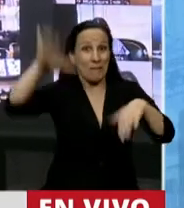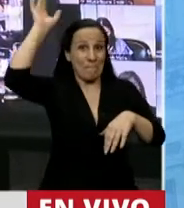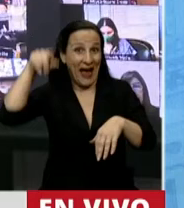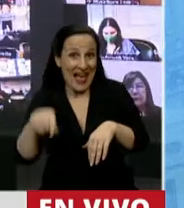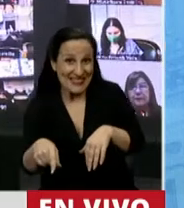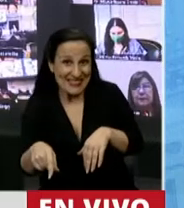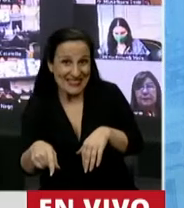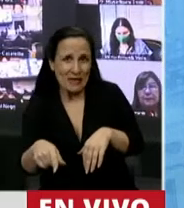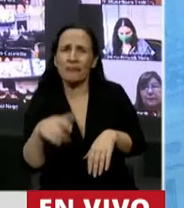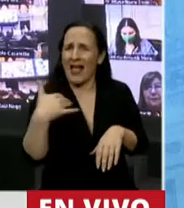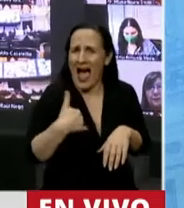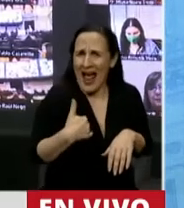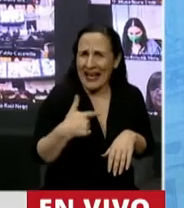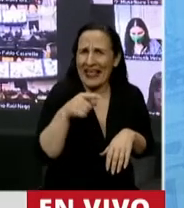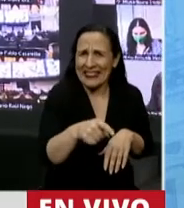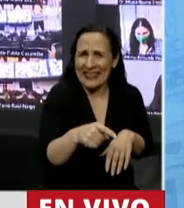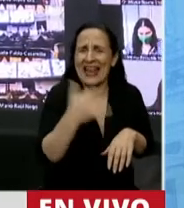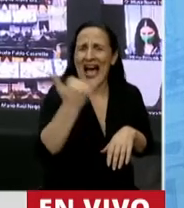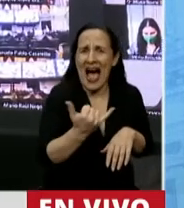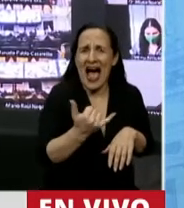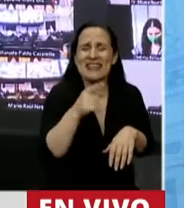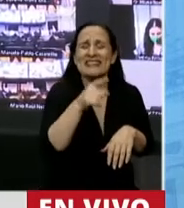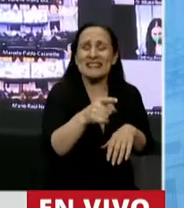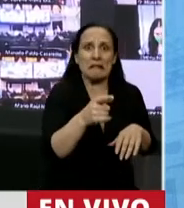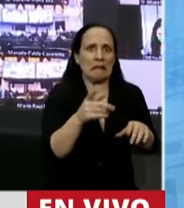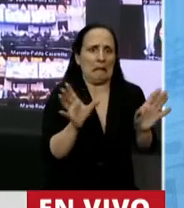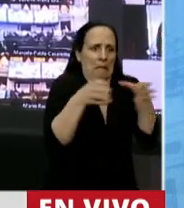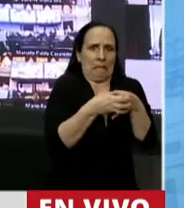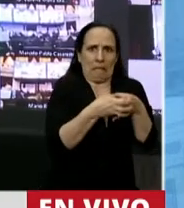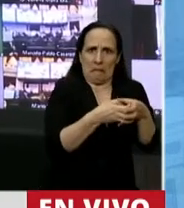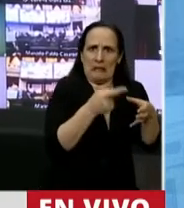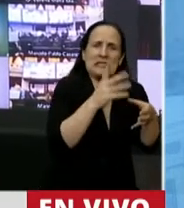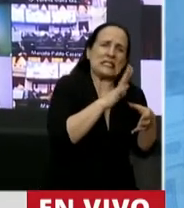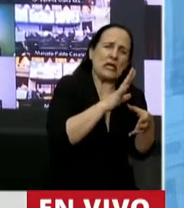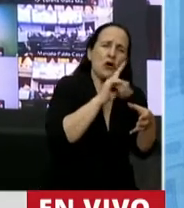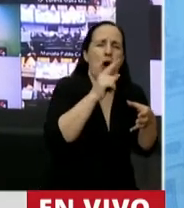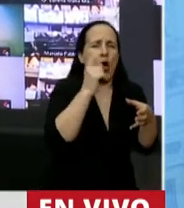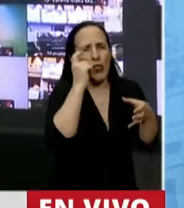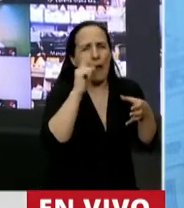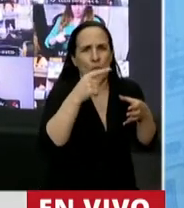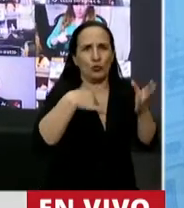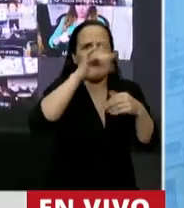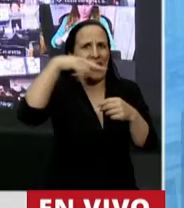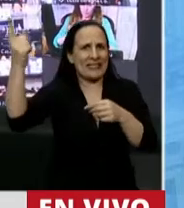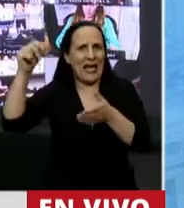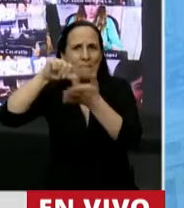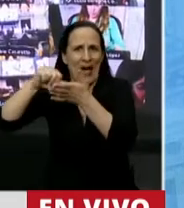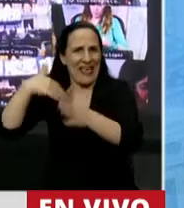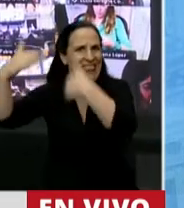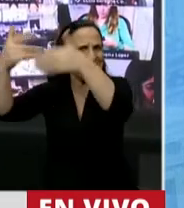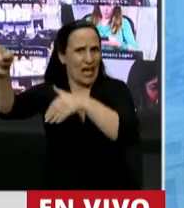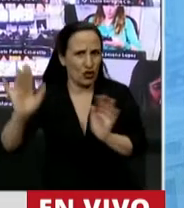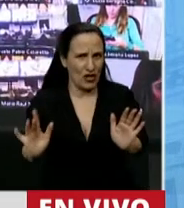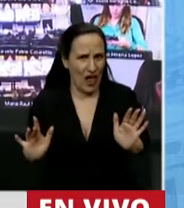tiene niveles de concentración del ingreso de 5 a 10 puntos por encima de los que se observan en los países que consideramos desarrollados y de que